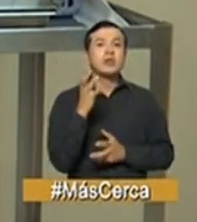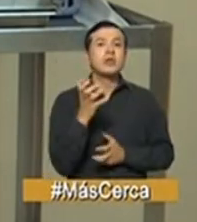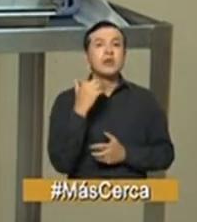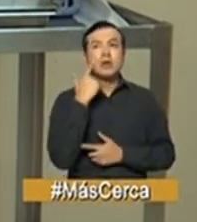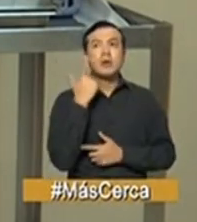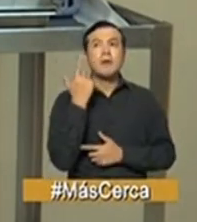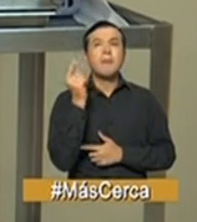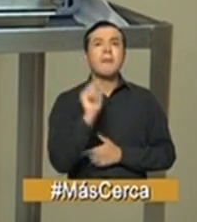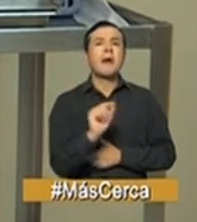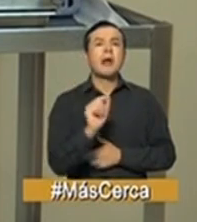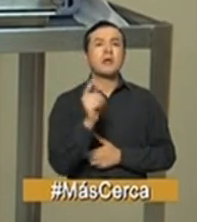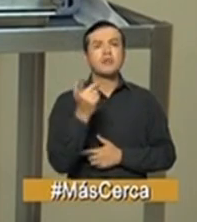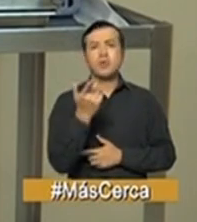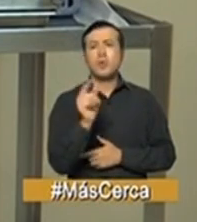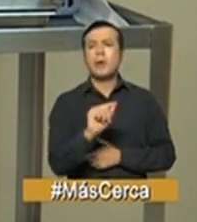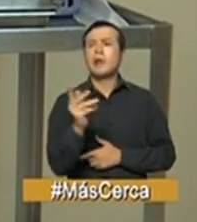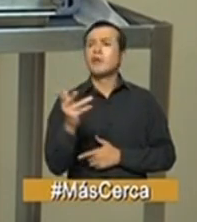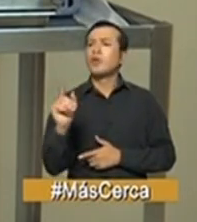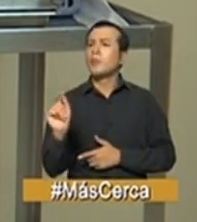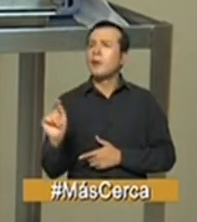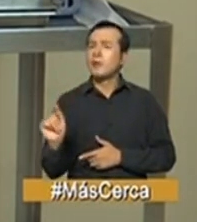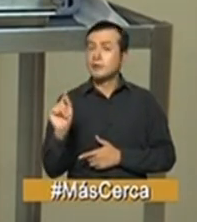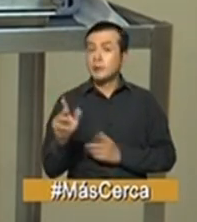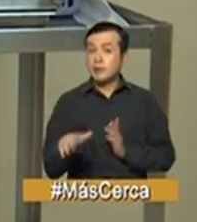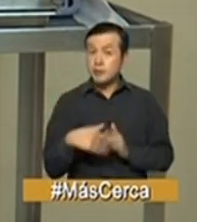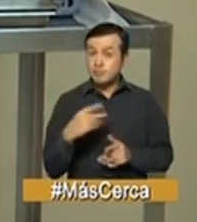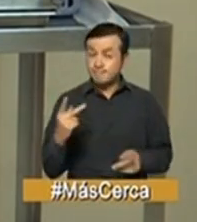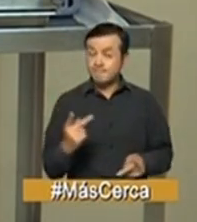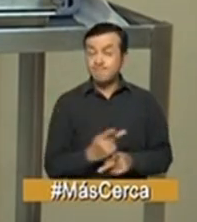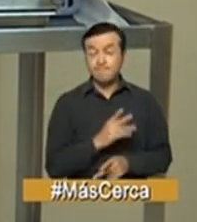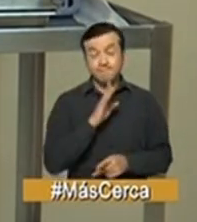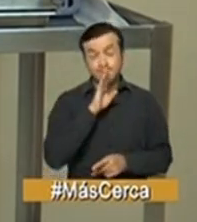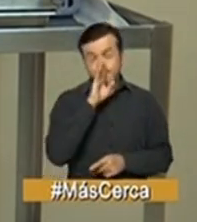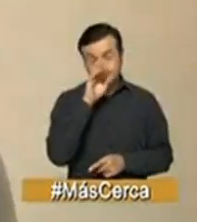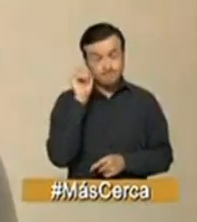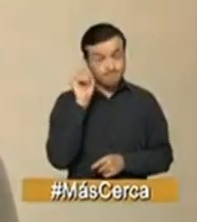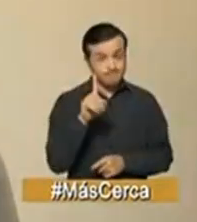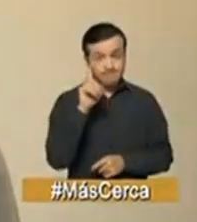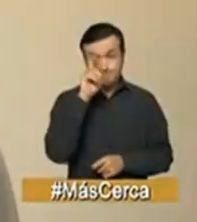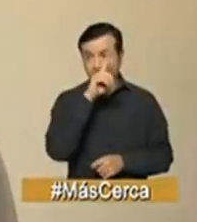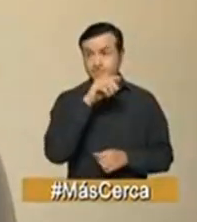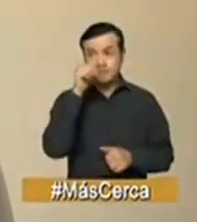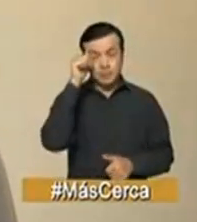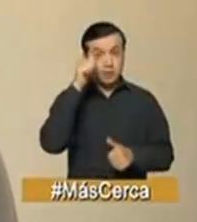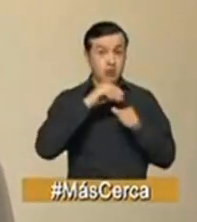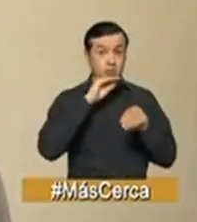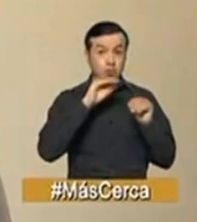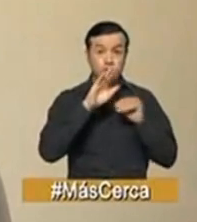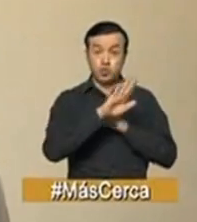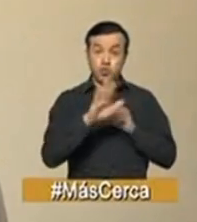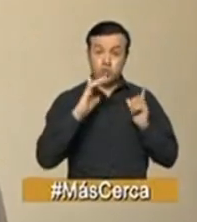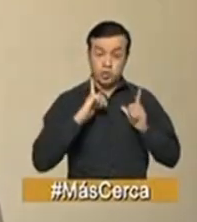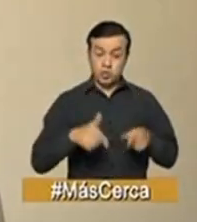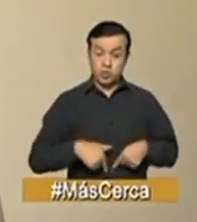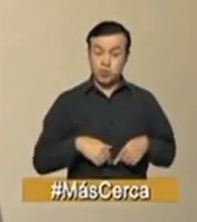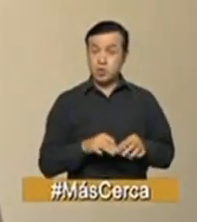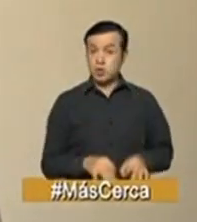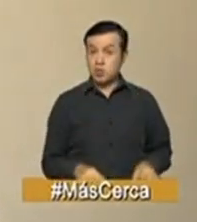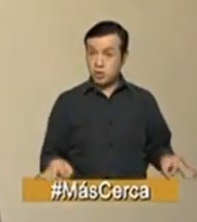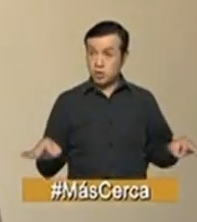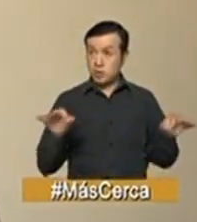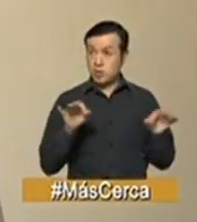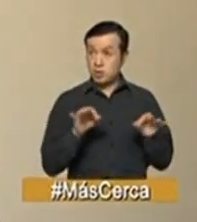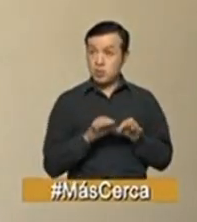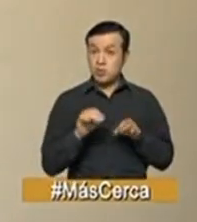lo más barato y lo barato siempre sale caro. Recuerde que su salud es fundamental y una